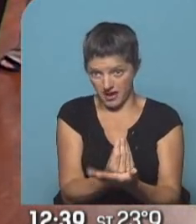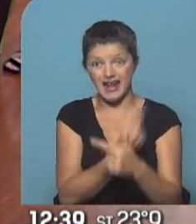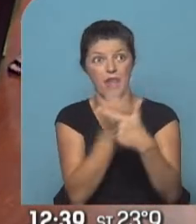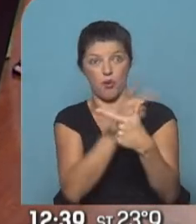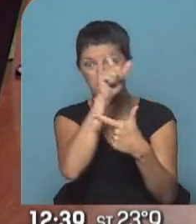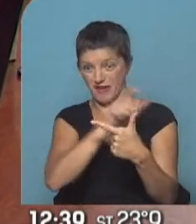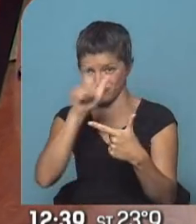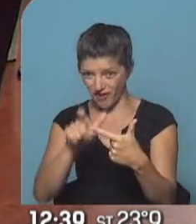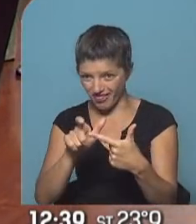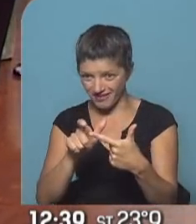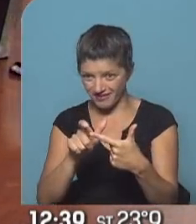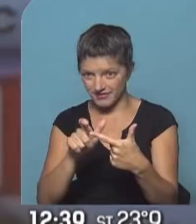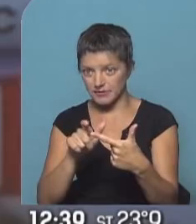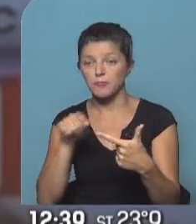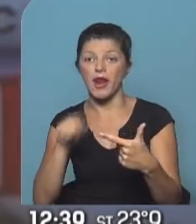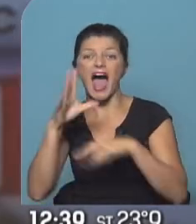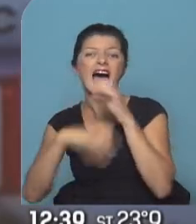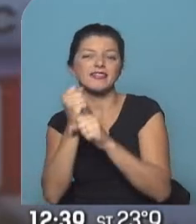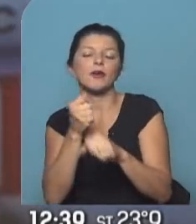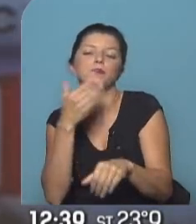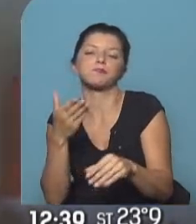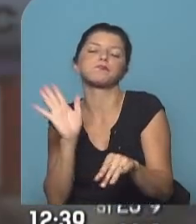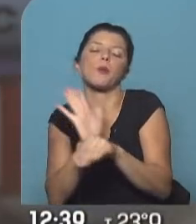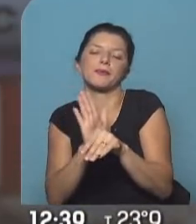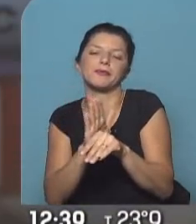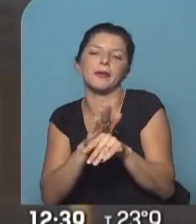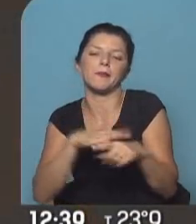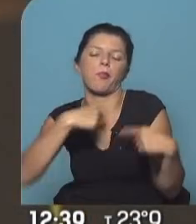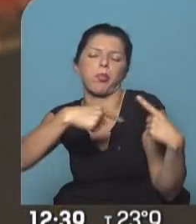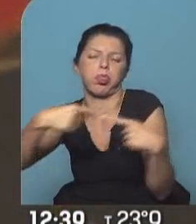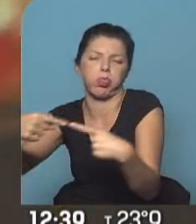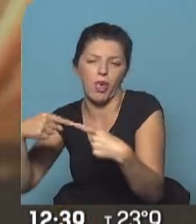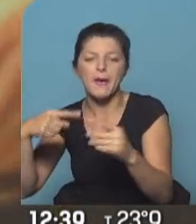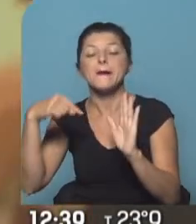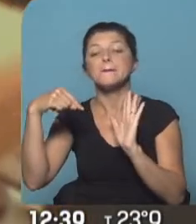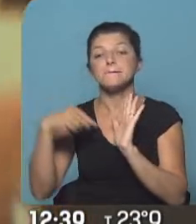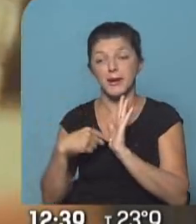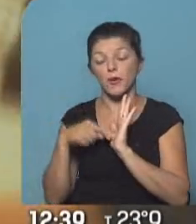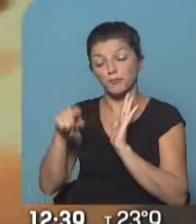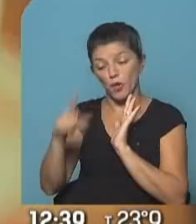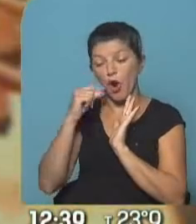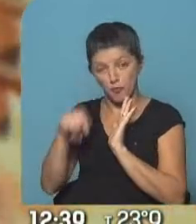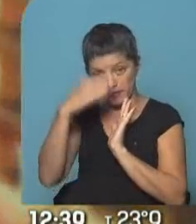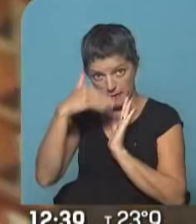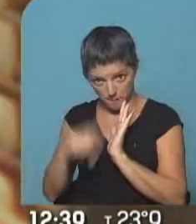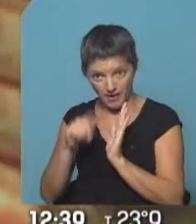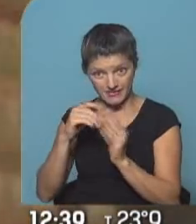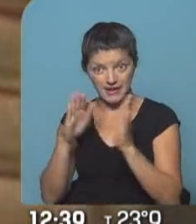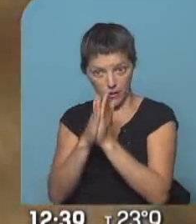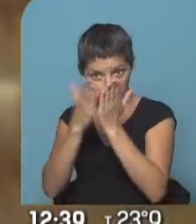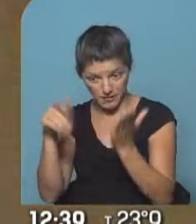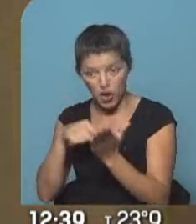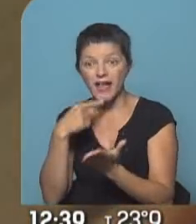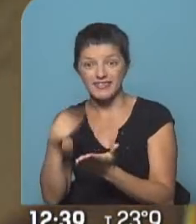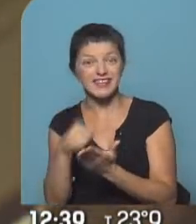otro. Ahora, hasta ahí, chisme. Sí. El mayor problema es cuando el autor del libro dice algo que nosotros también sabemos, y es, este